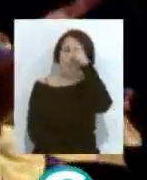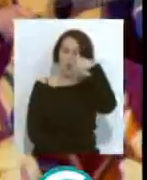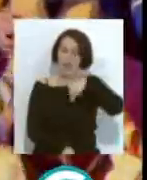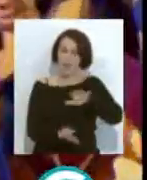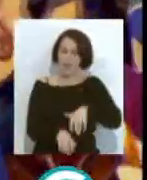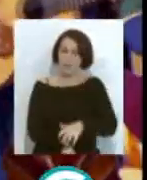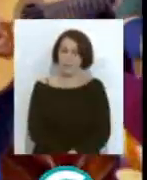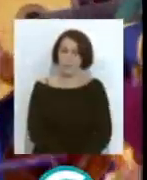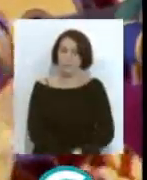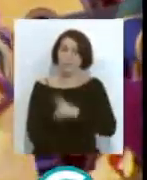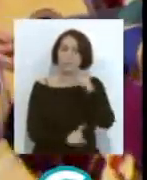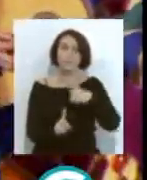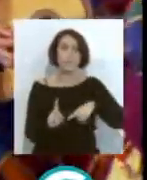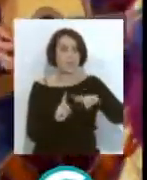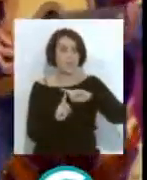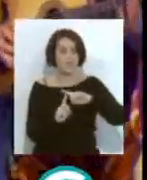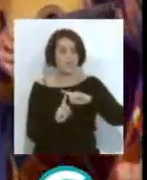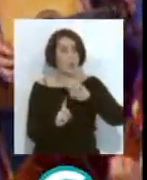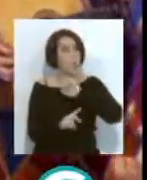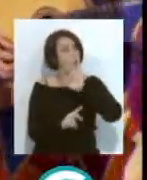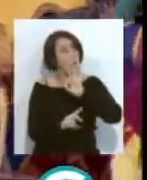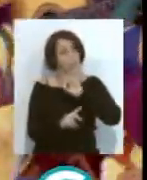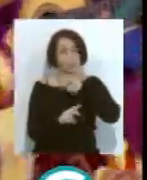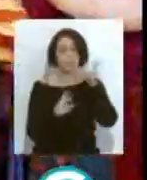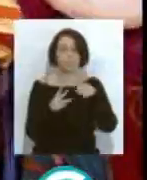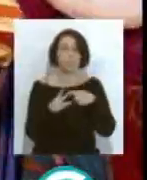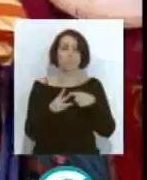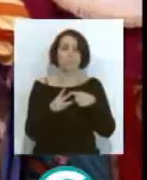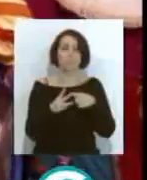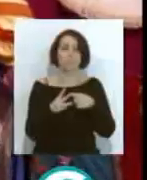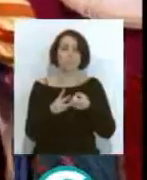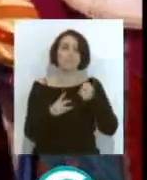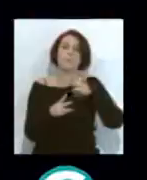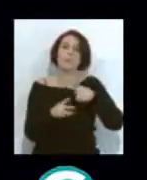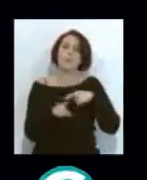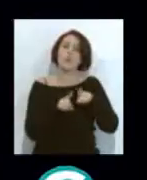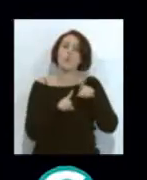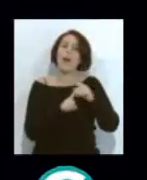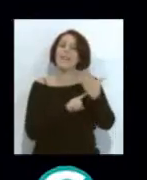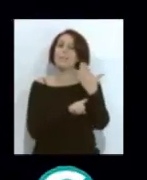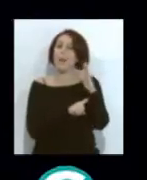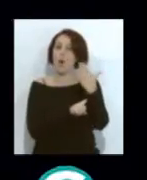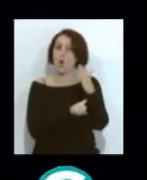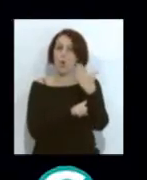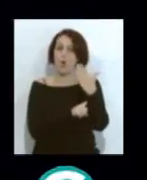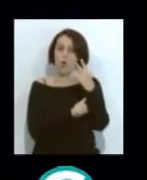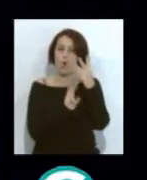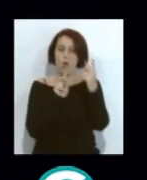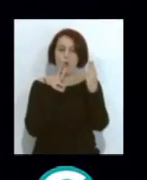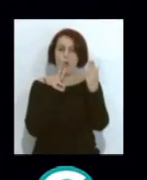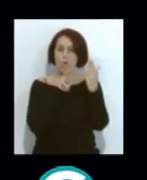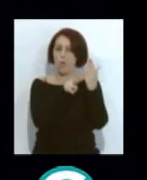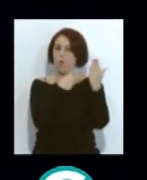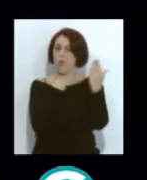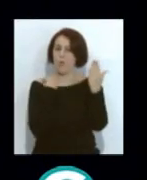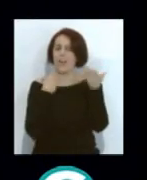Además, o en segundo lugar, es un gran reflejo de la libertad